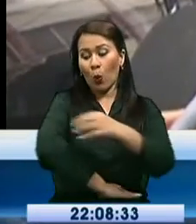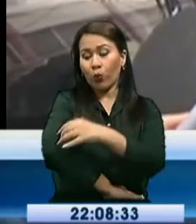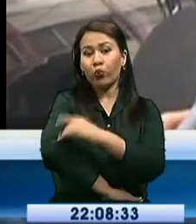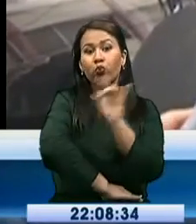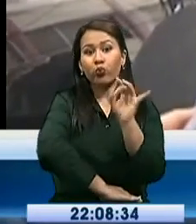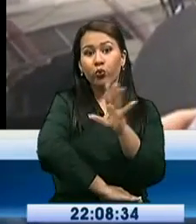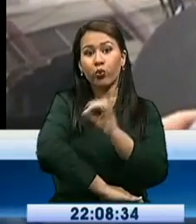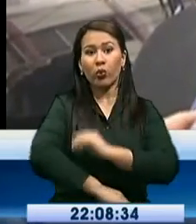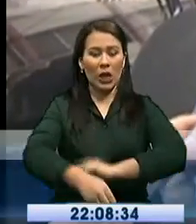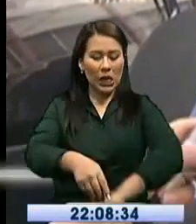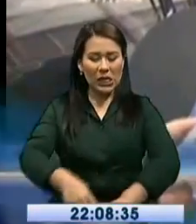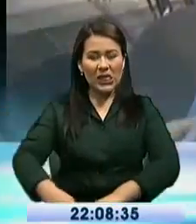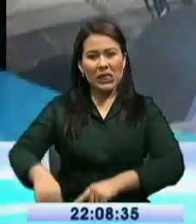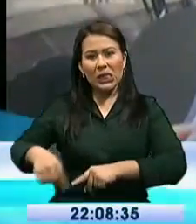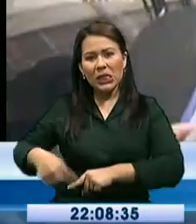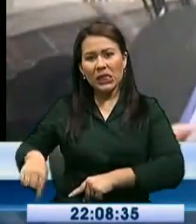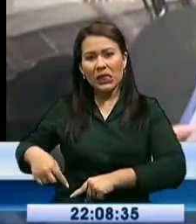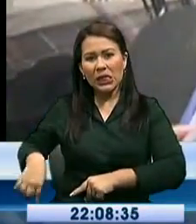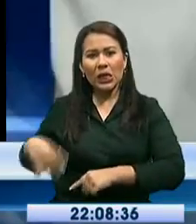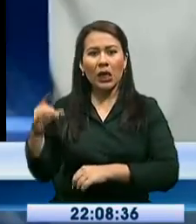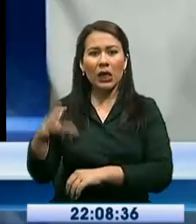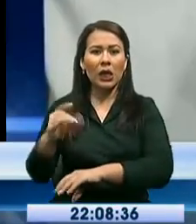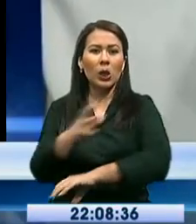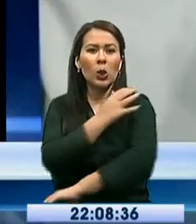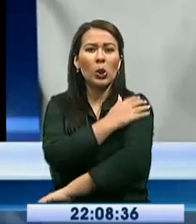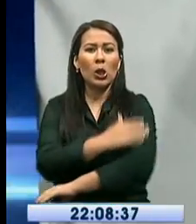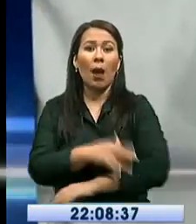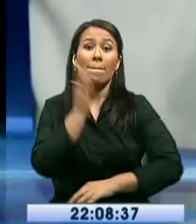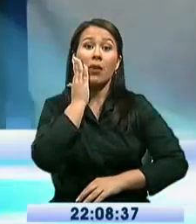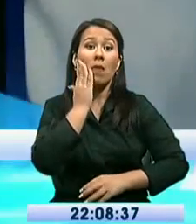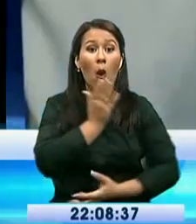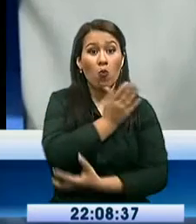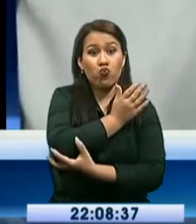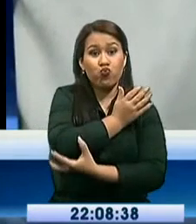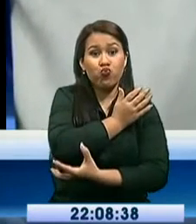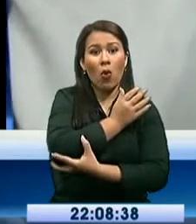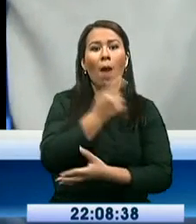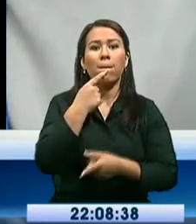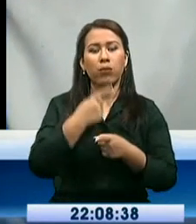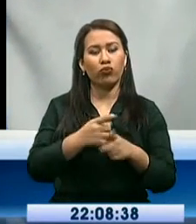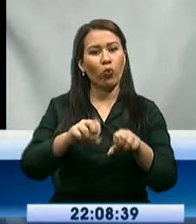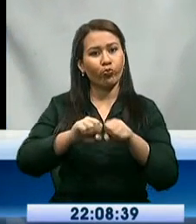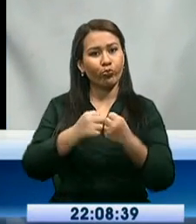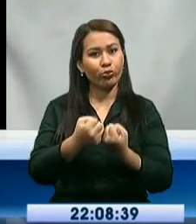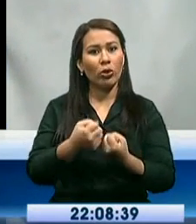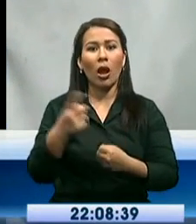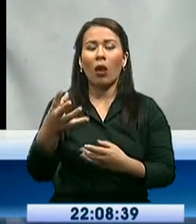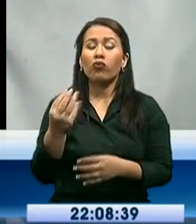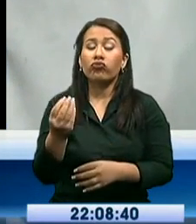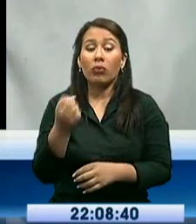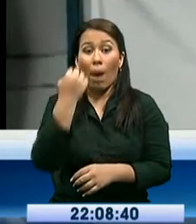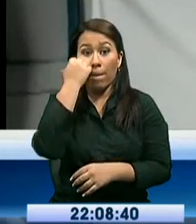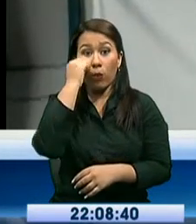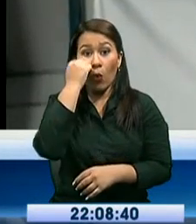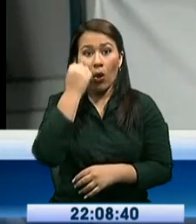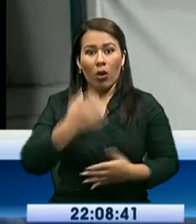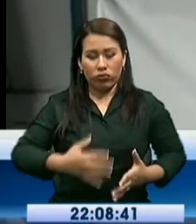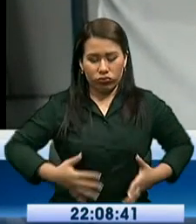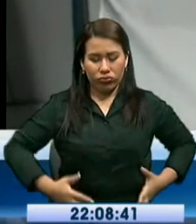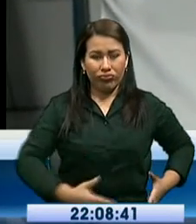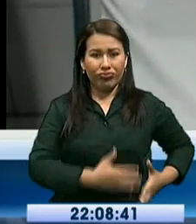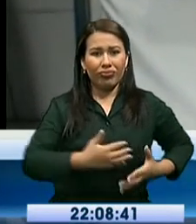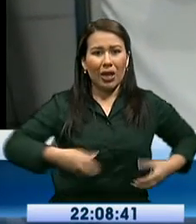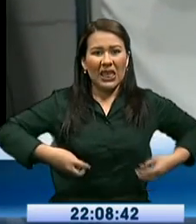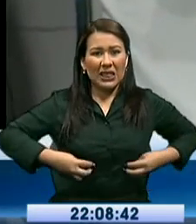son raspones. Parece que todo el golpe lo ha recibido a mi mamá. Producto de eso, mi mamá tiene contusiones a nivel del abdomen,